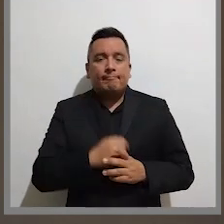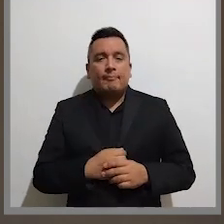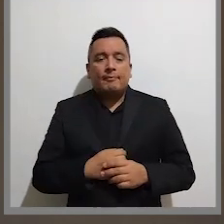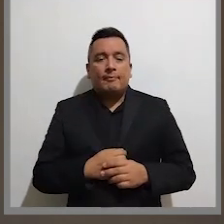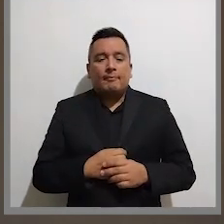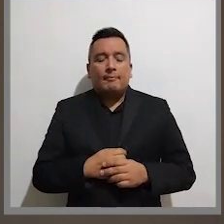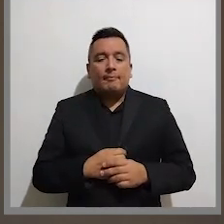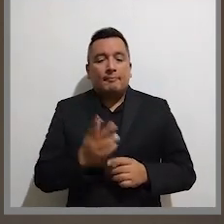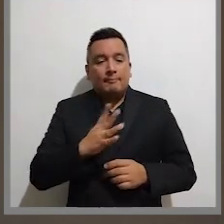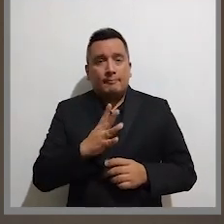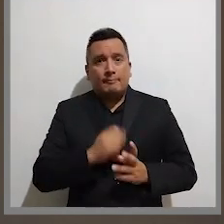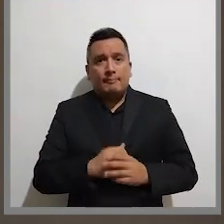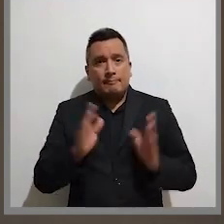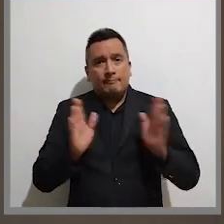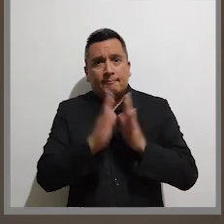están